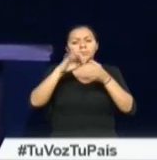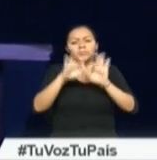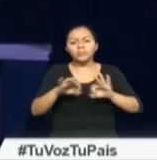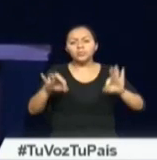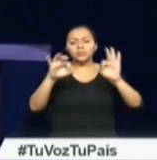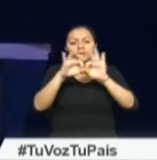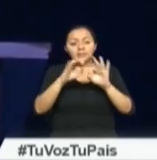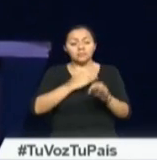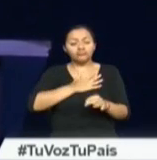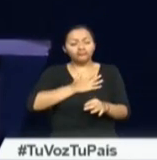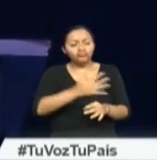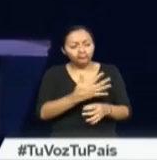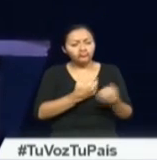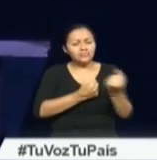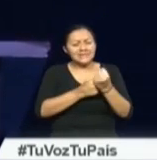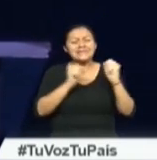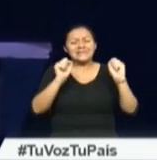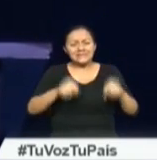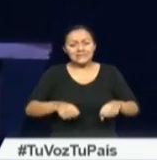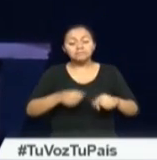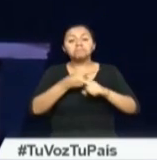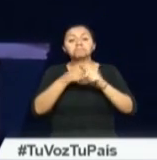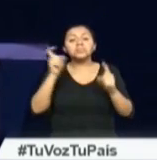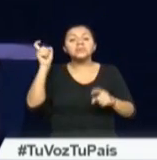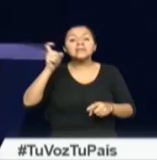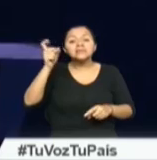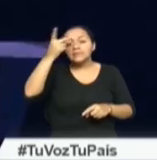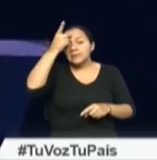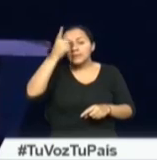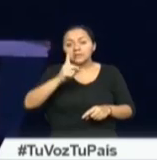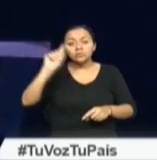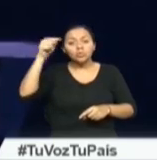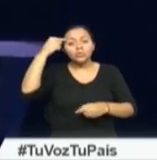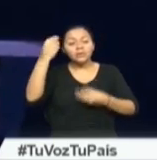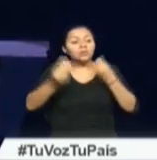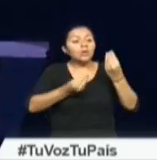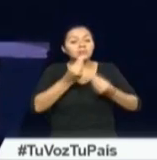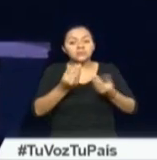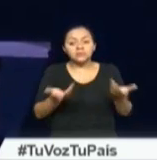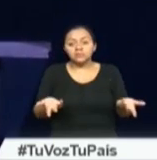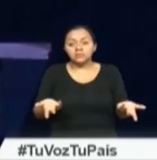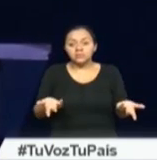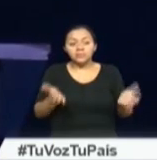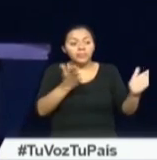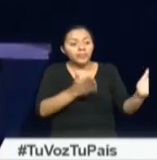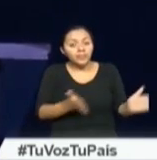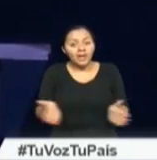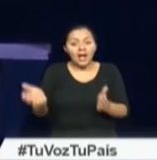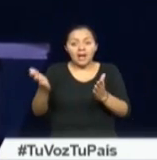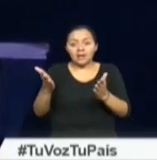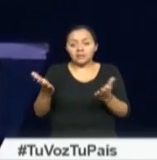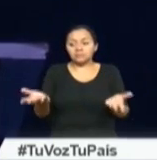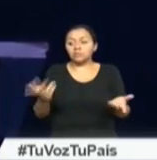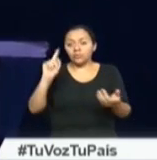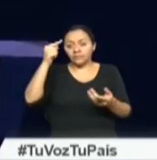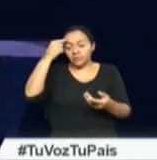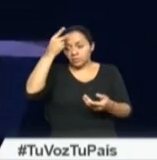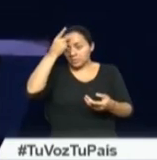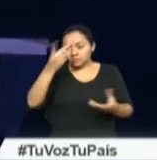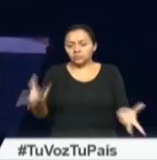espontánea no era suficiente, sino que se requería de acción colectiva a través de la institucionalidad